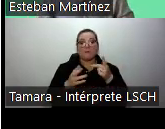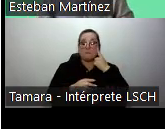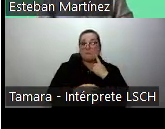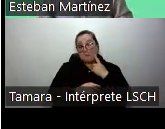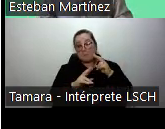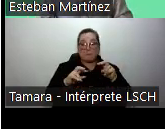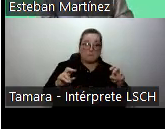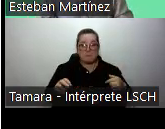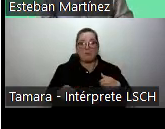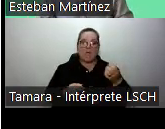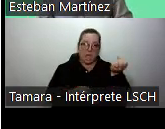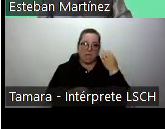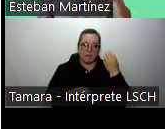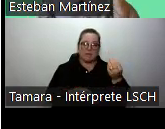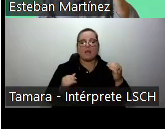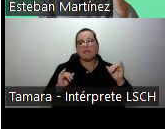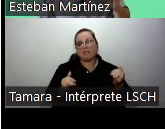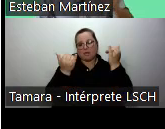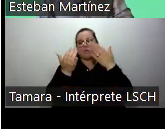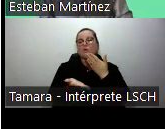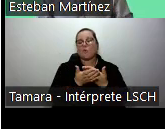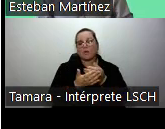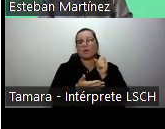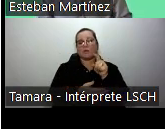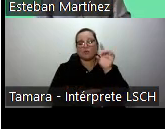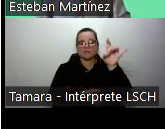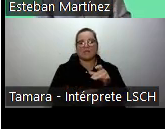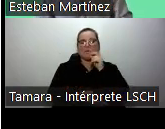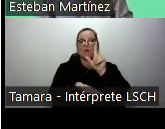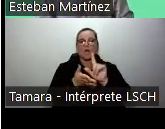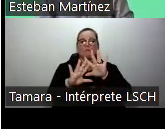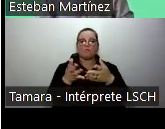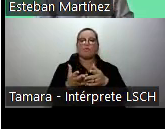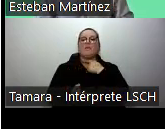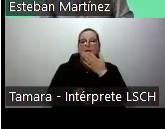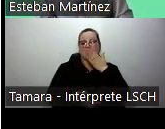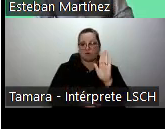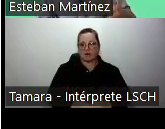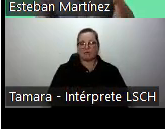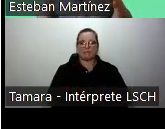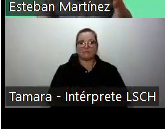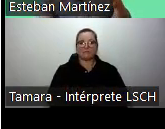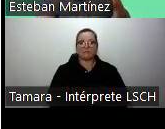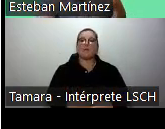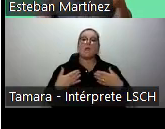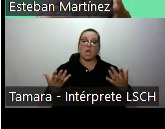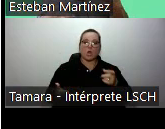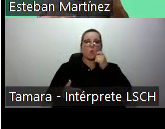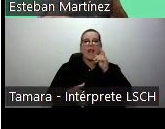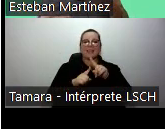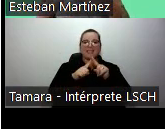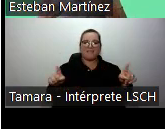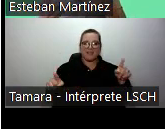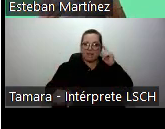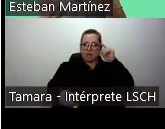puedo decir de que aprender es muy entretenido Cuando sabes qué lugar del mundo quieres mejorar ahora Cuál es la diferencia entre un